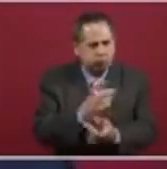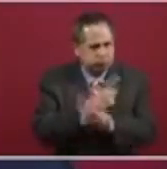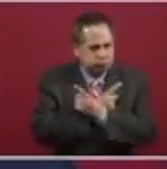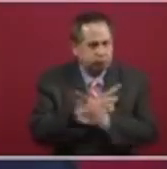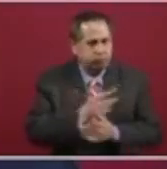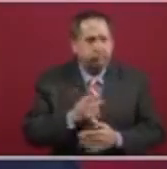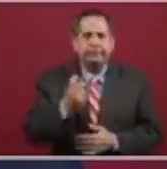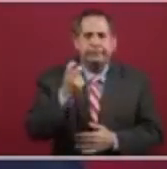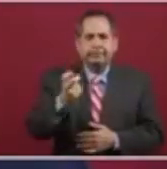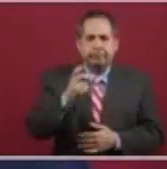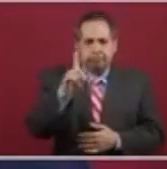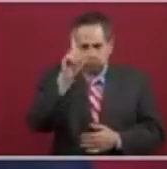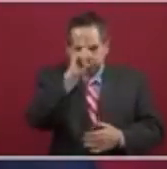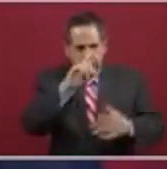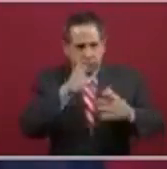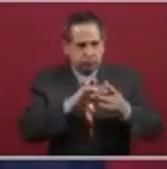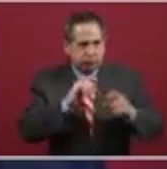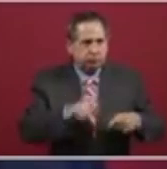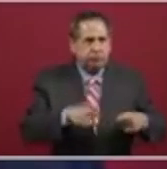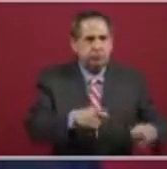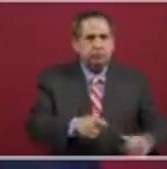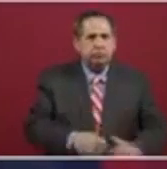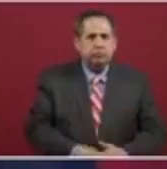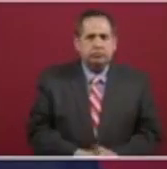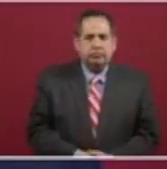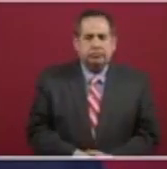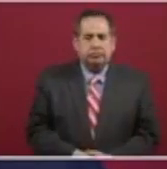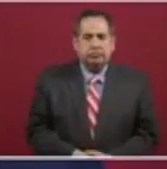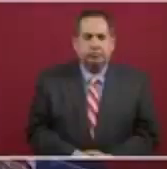Ese es el propósito.